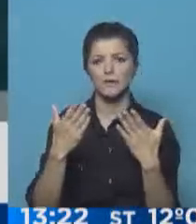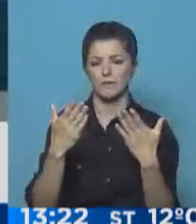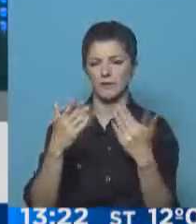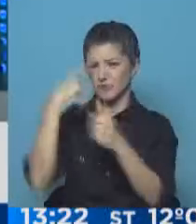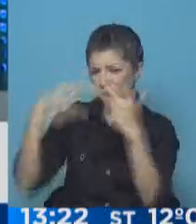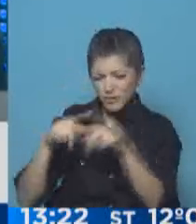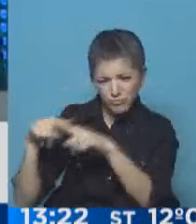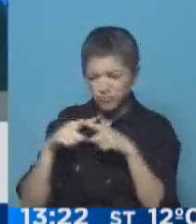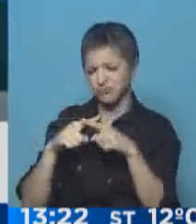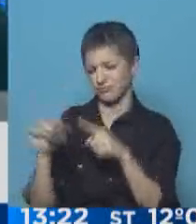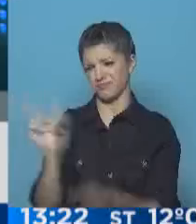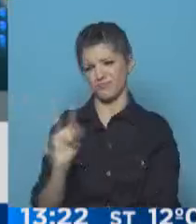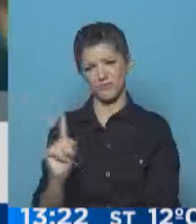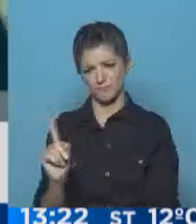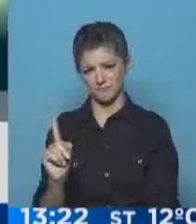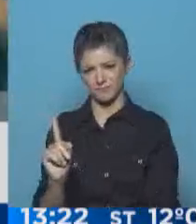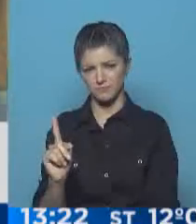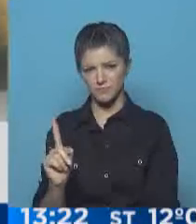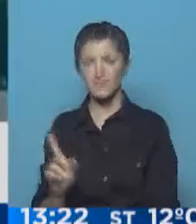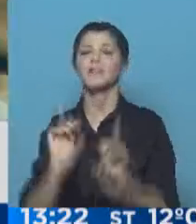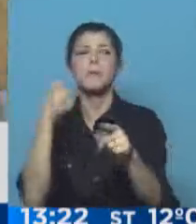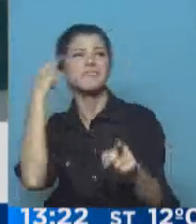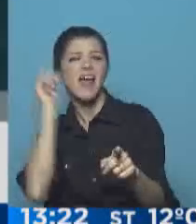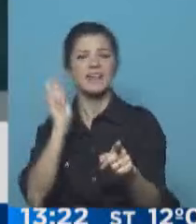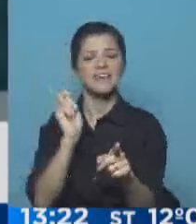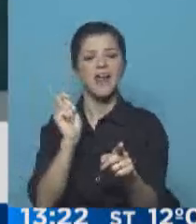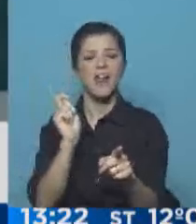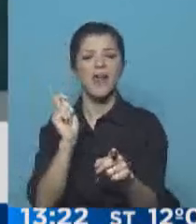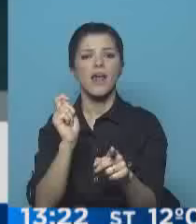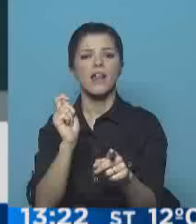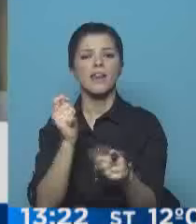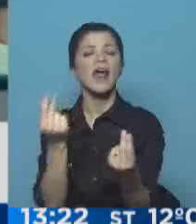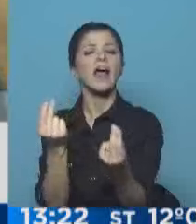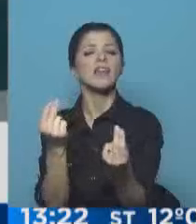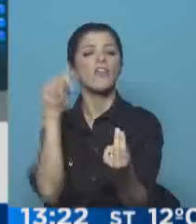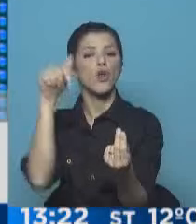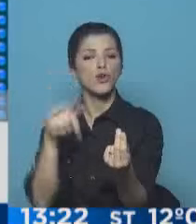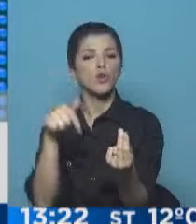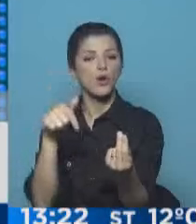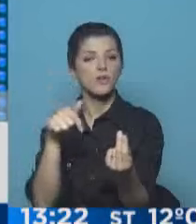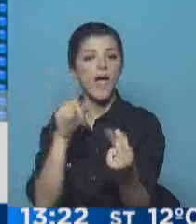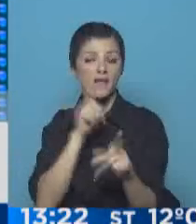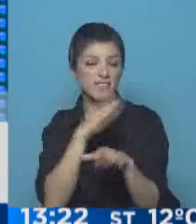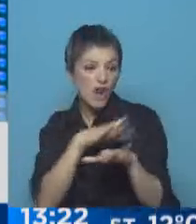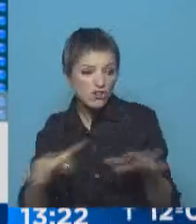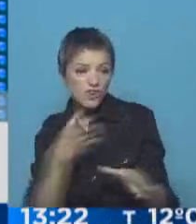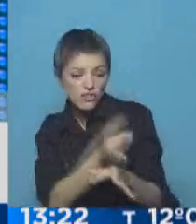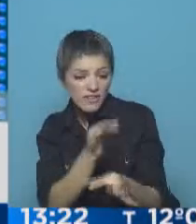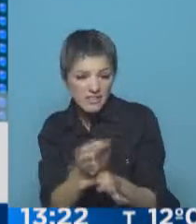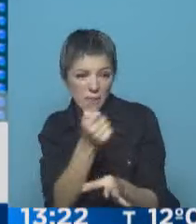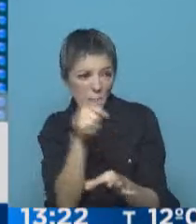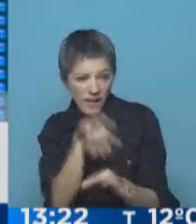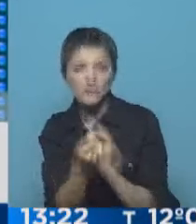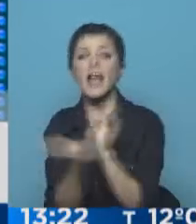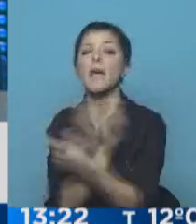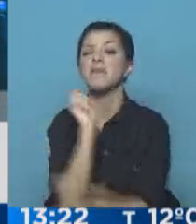organizada, quién es el que cambia la calidad de lo que hoy apenas aprenden nuestros estudiantes, la